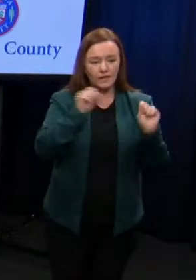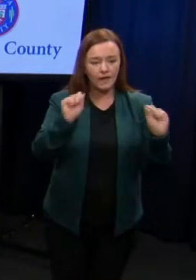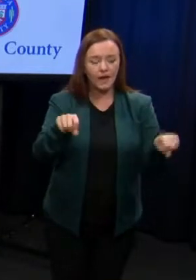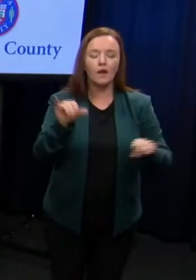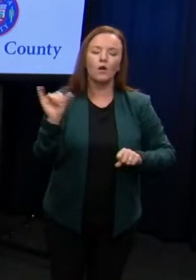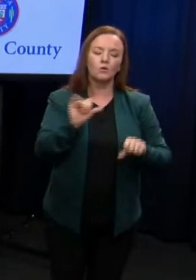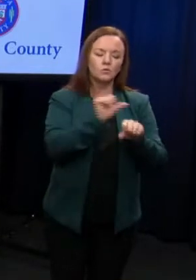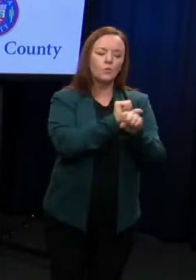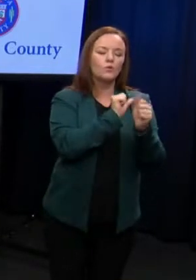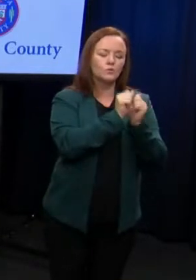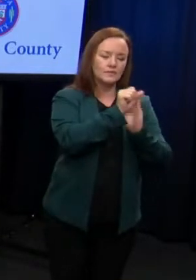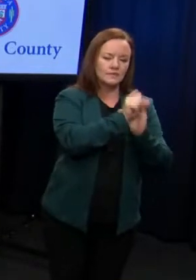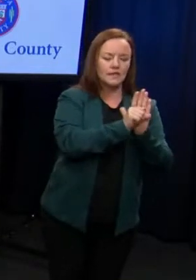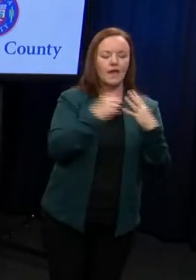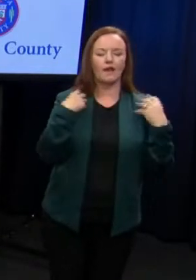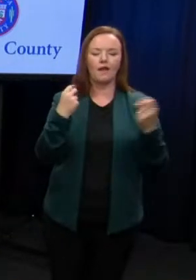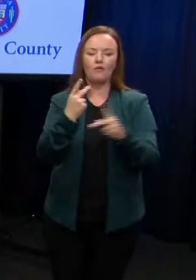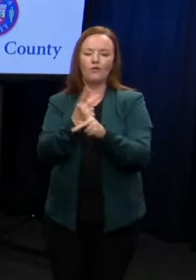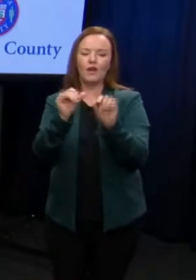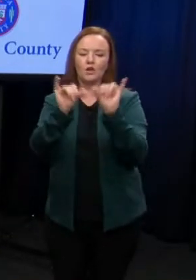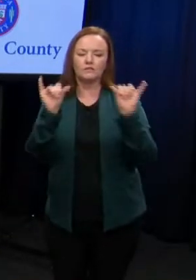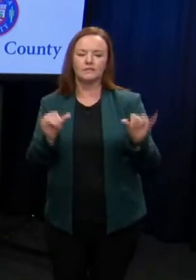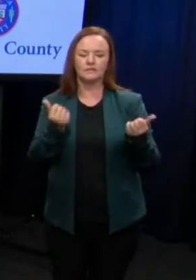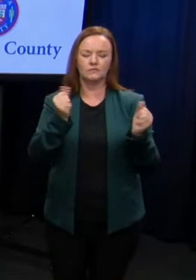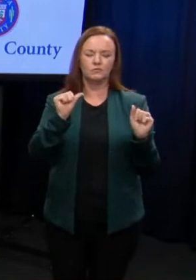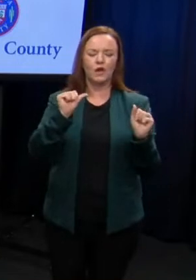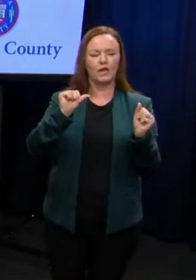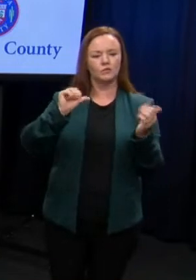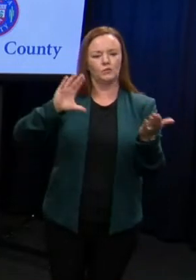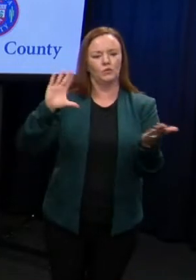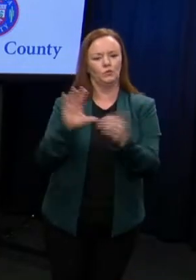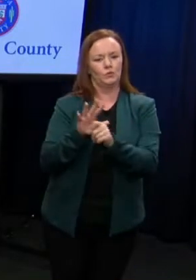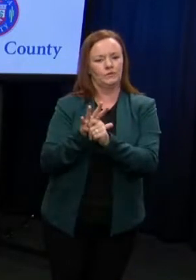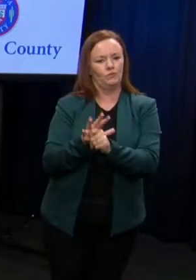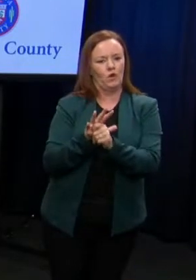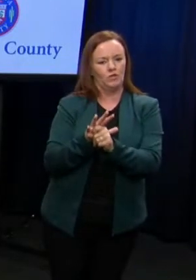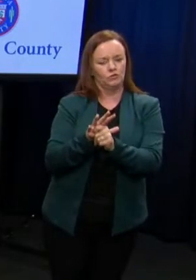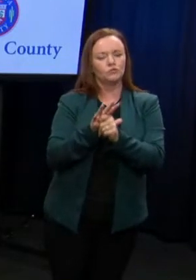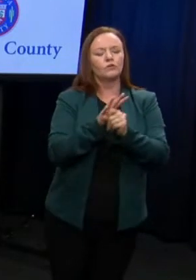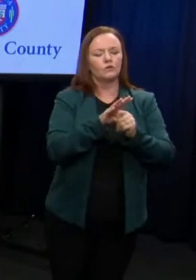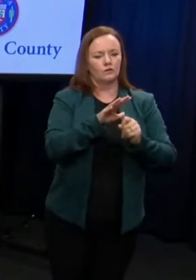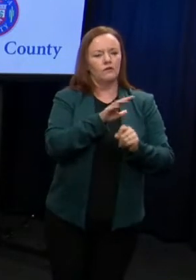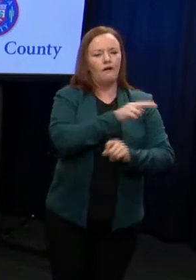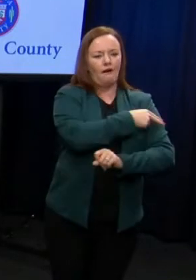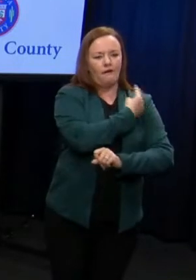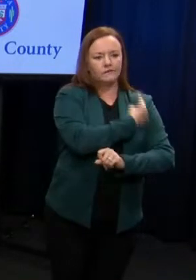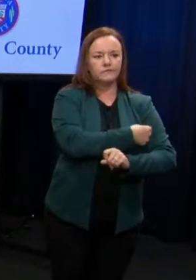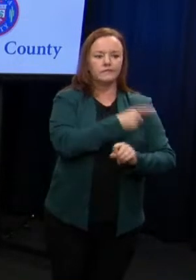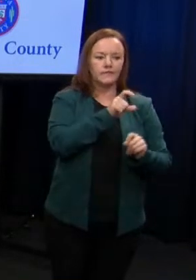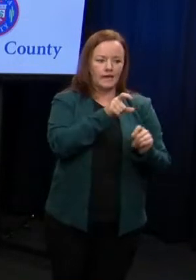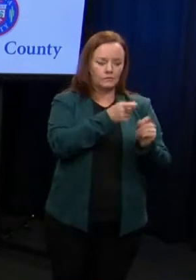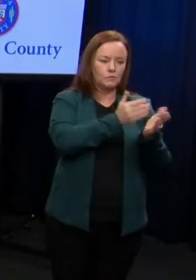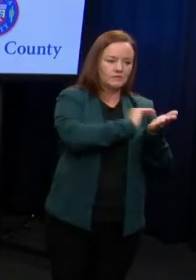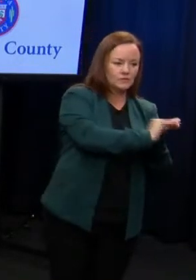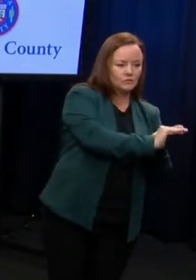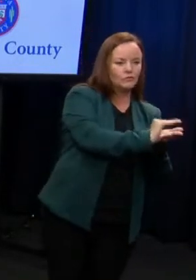help ease some of the pressure on the backlog of getting patients discharged and into long-term care facilities.